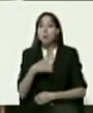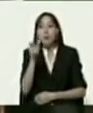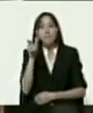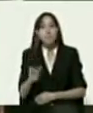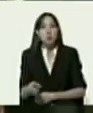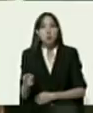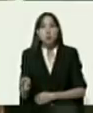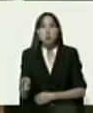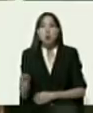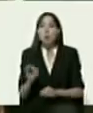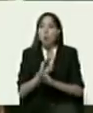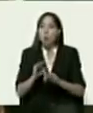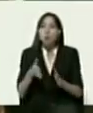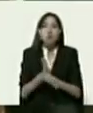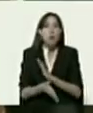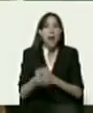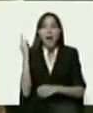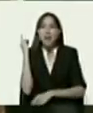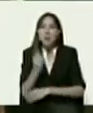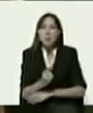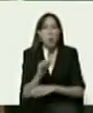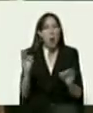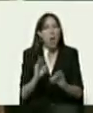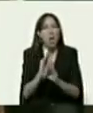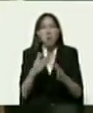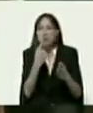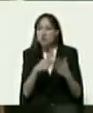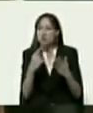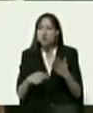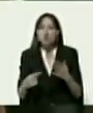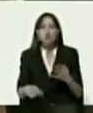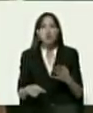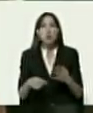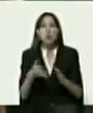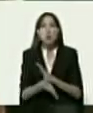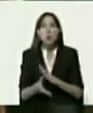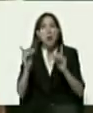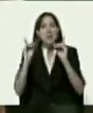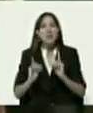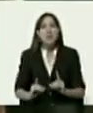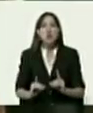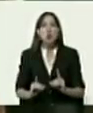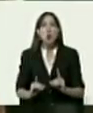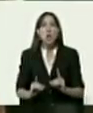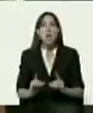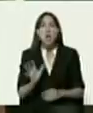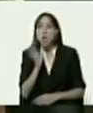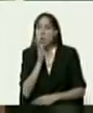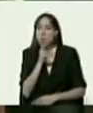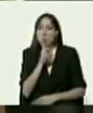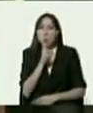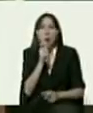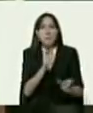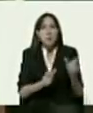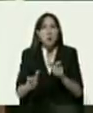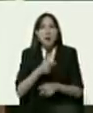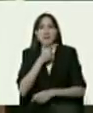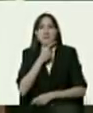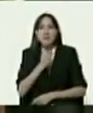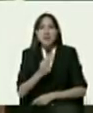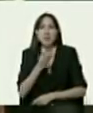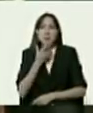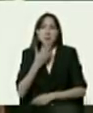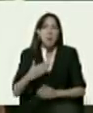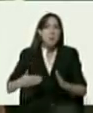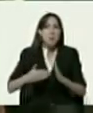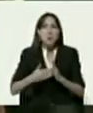del Consejo de Derechos Humanos que imponga medidas coercitivas unilaterales. No debería haber miembros que faciliten la imposición de